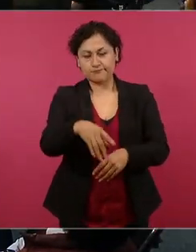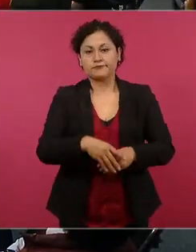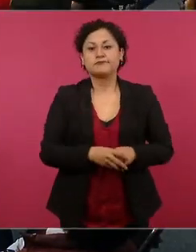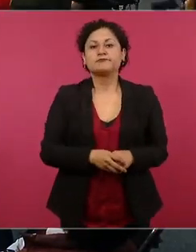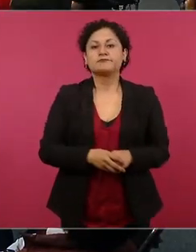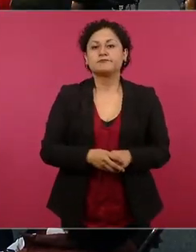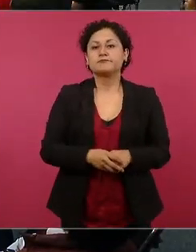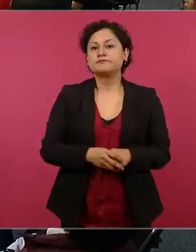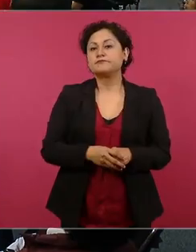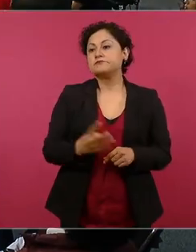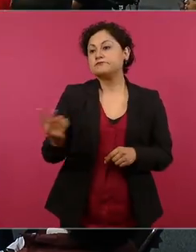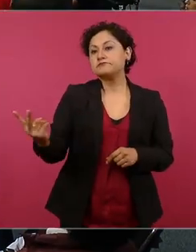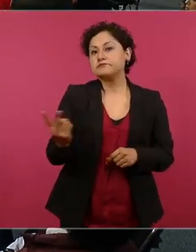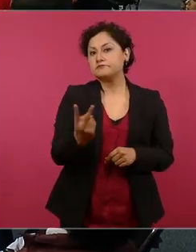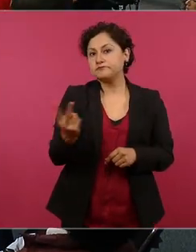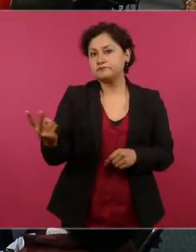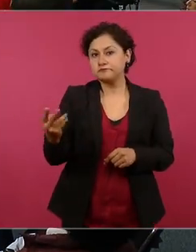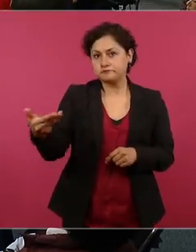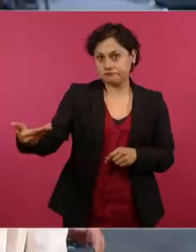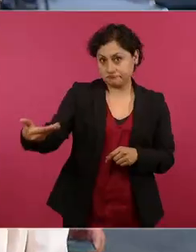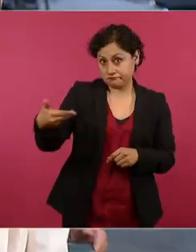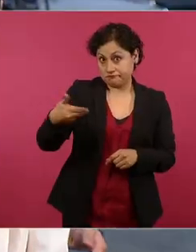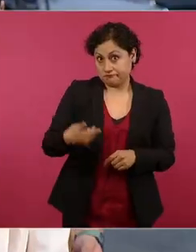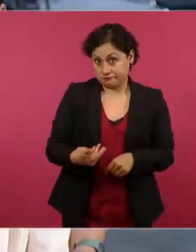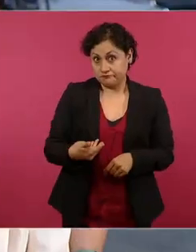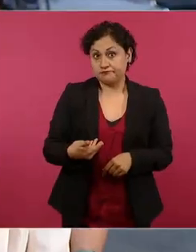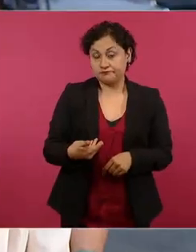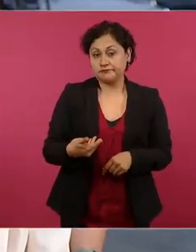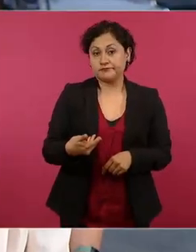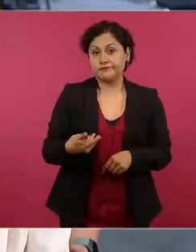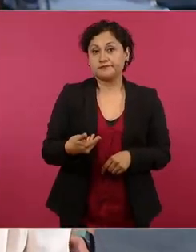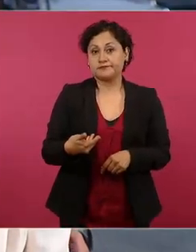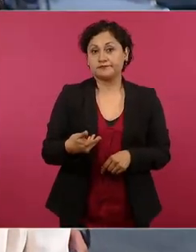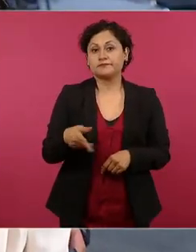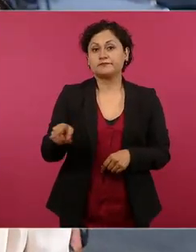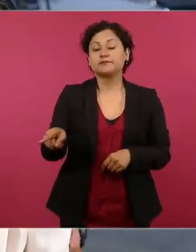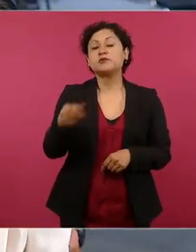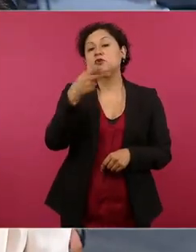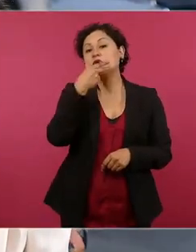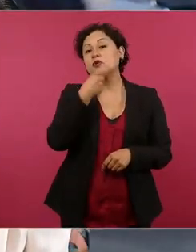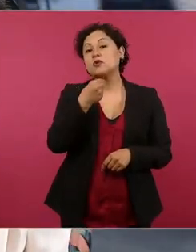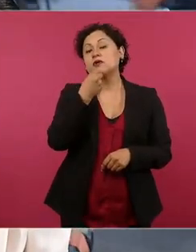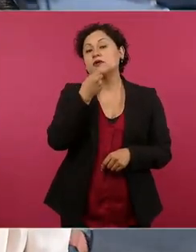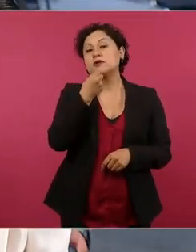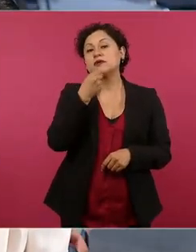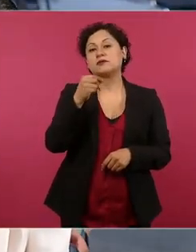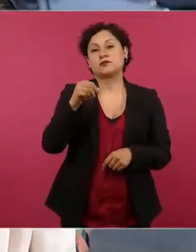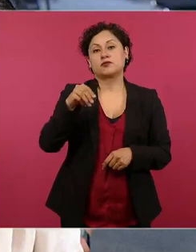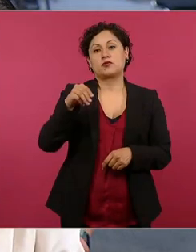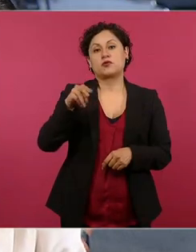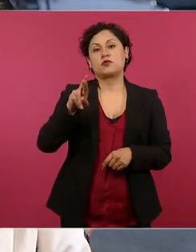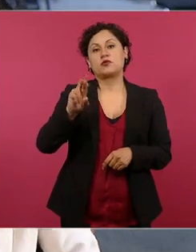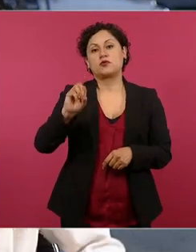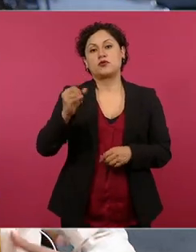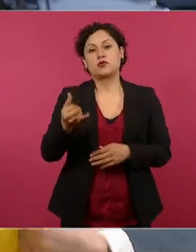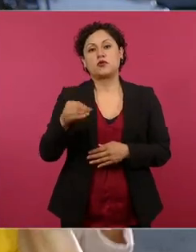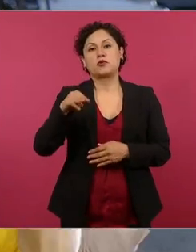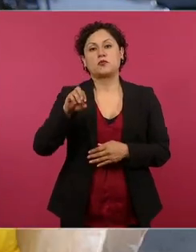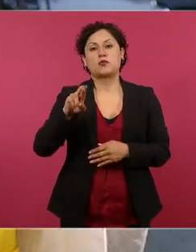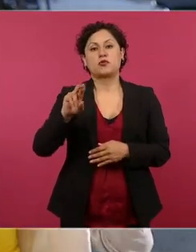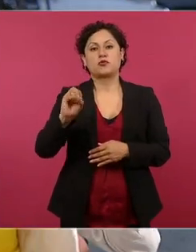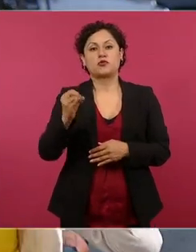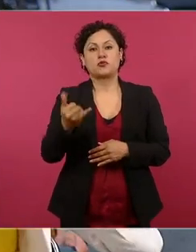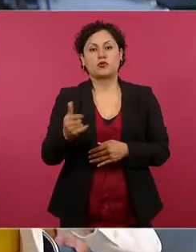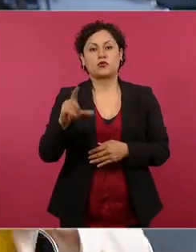La solicitud de estas dos promesas, señor presidente, es del niño Roy Fernando Monroy Lozano. Él es un niño